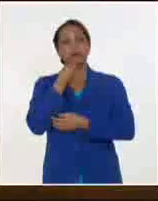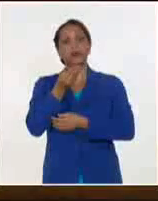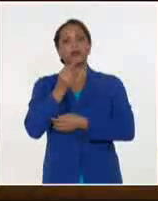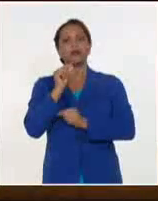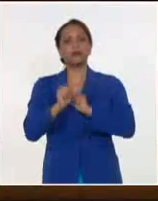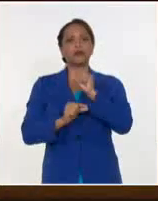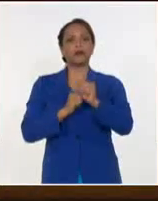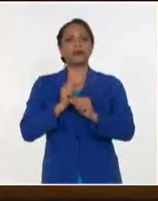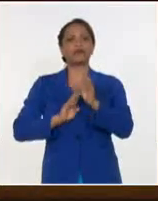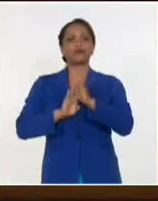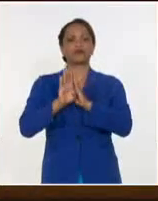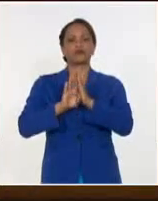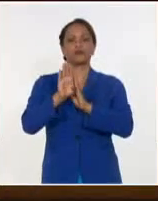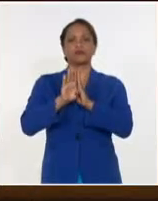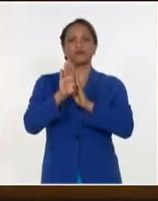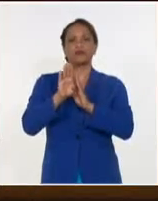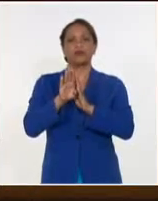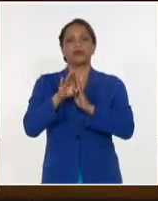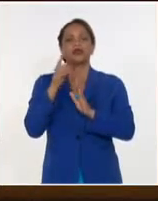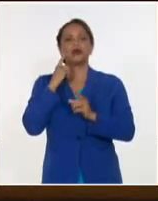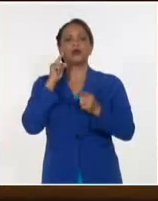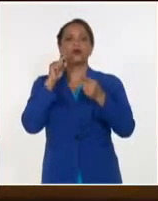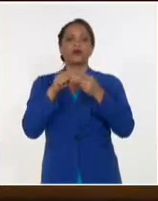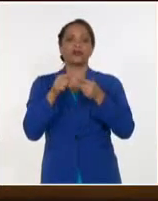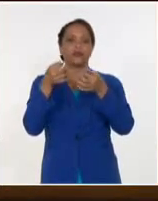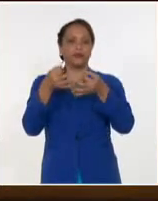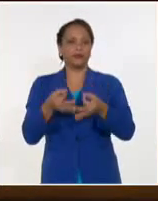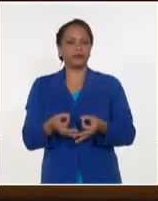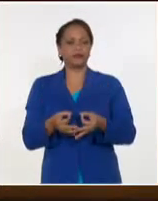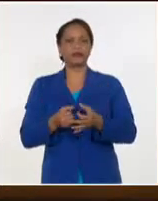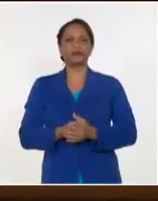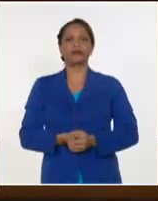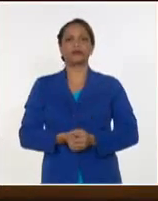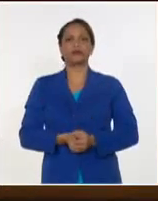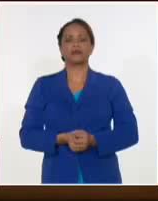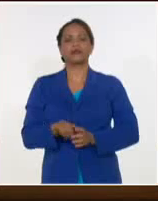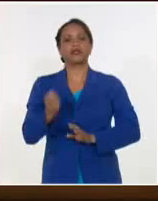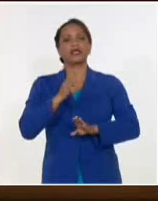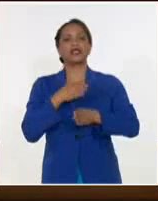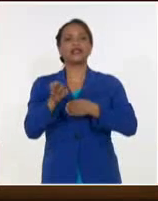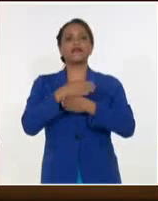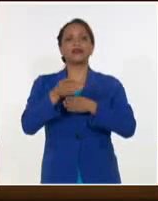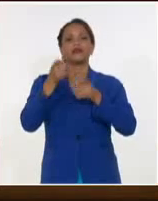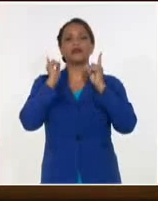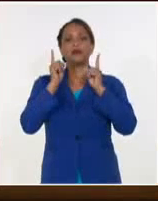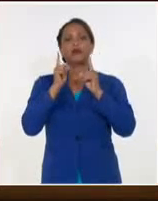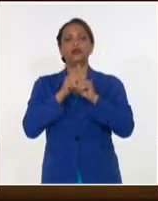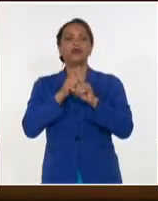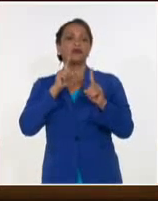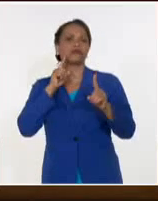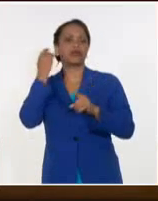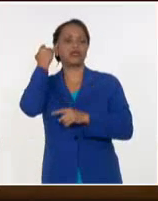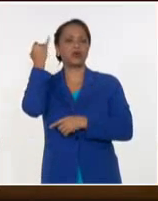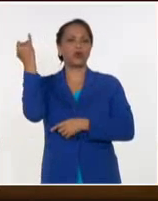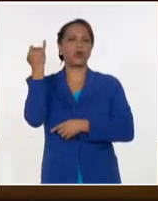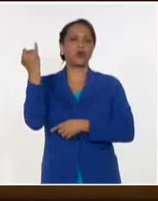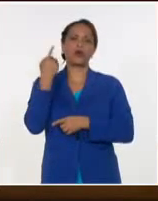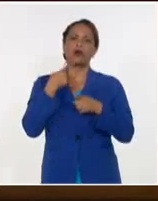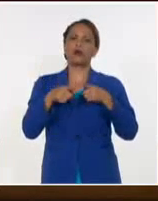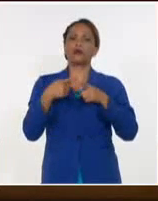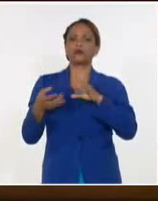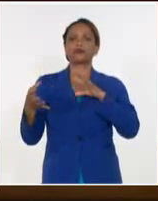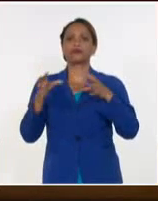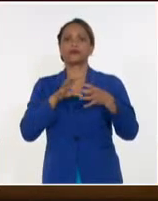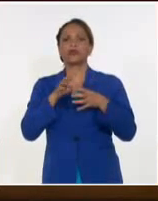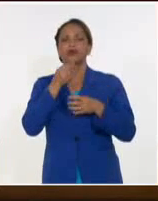resuelta e irreversible hacia objetivos comunes sin que las diferencias políticas, ideológicas o de otra índole